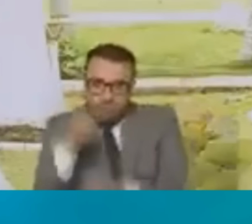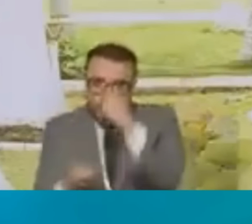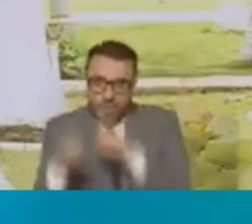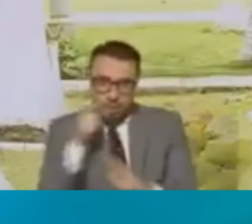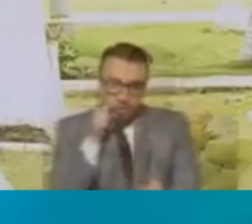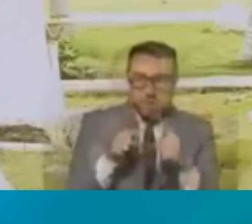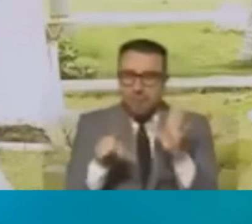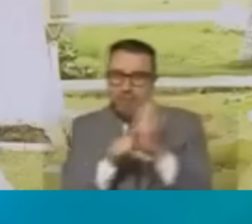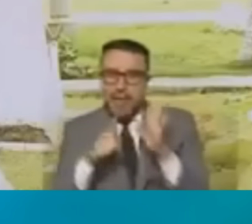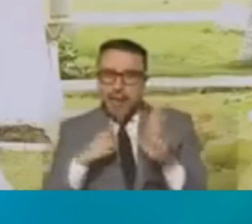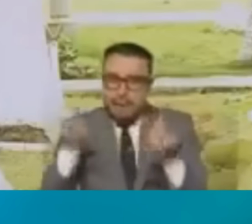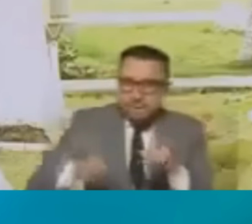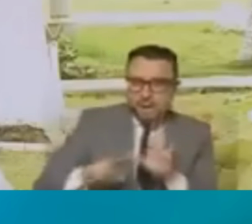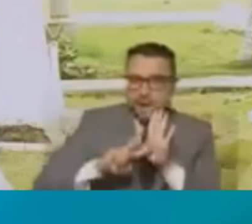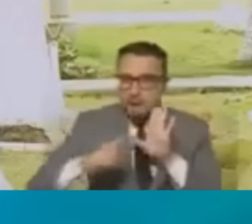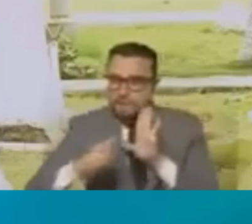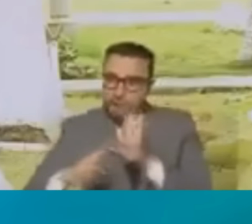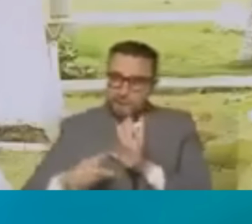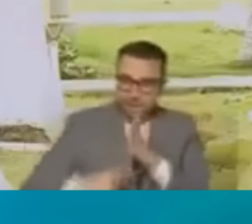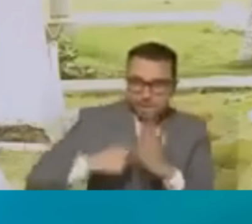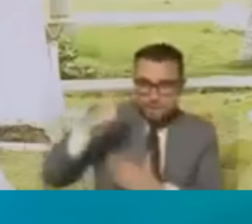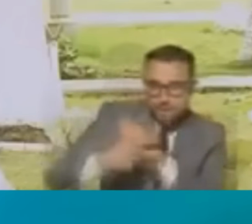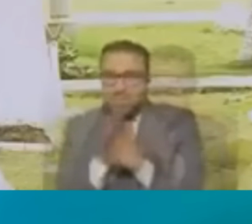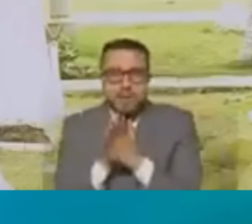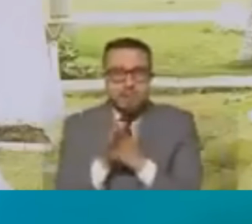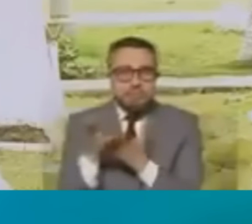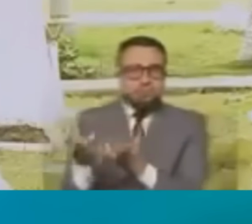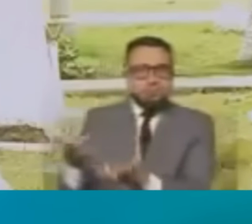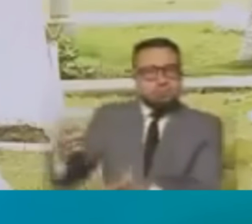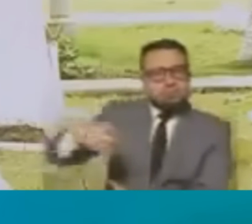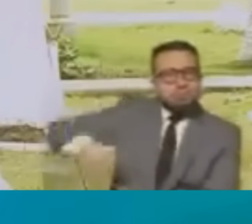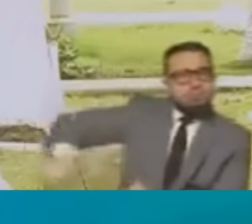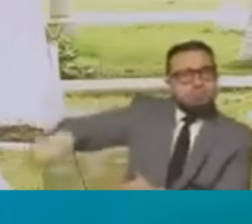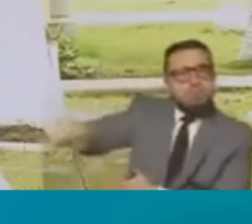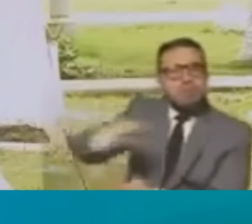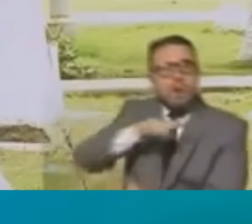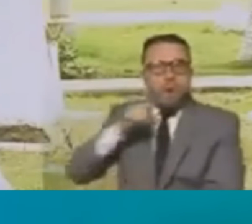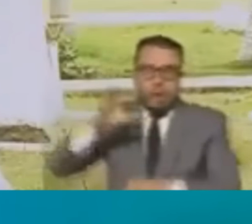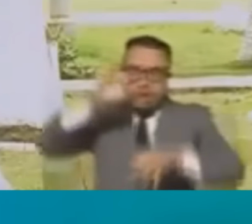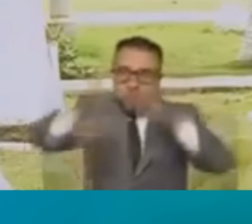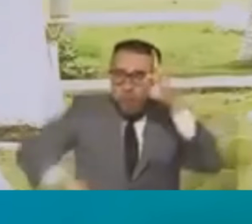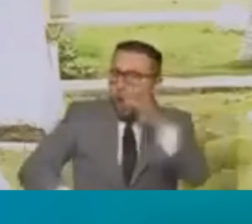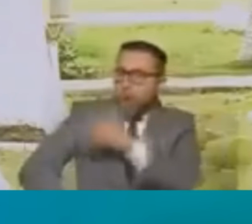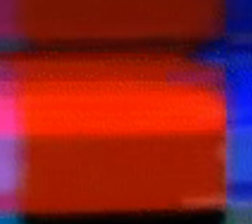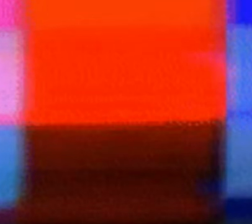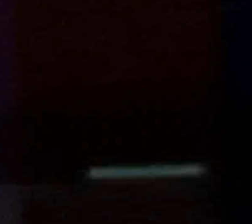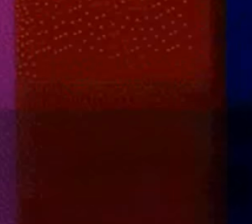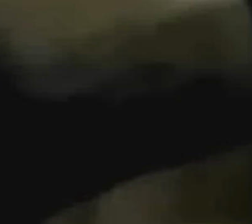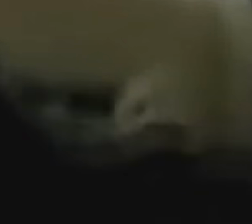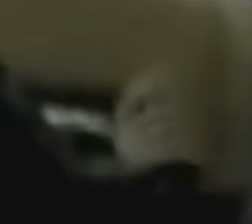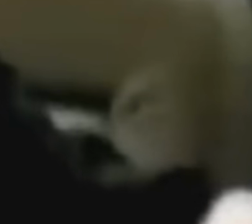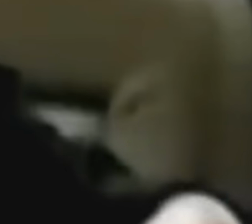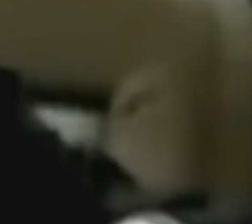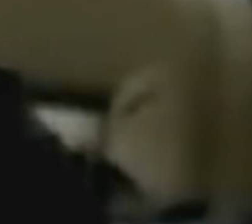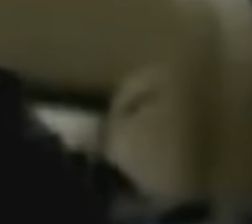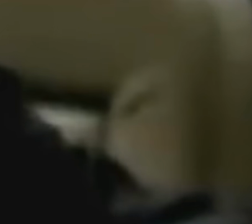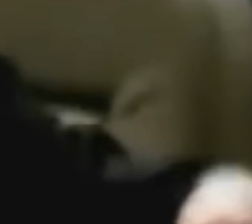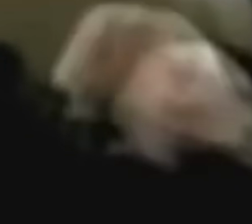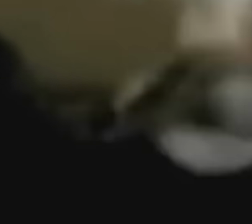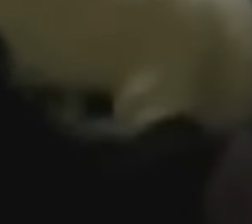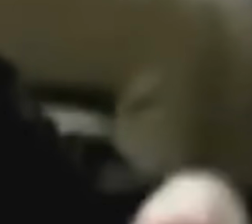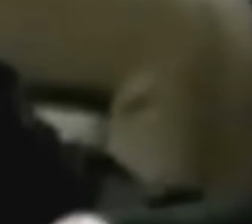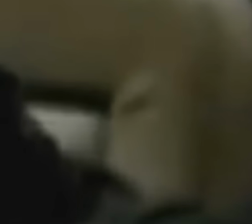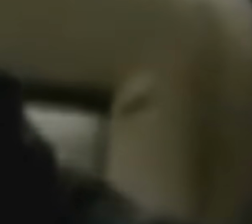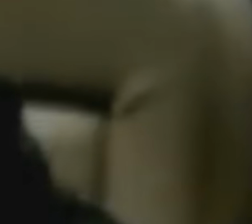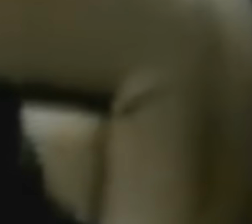leyes, reformas y proyectos que no buscaban otra cosa que mantener una situación de injusticia en el país. Mientras el presidente